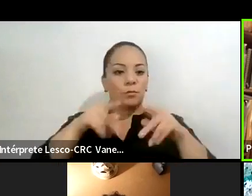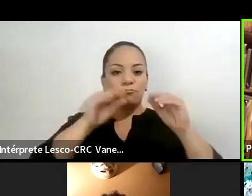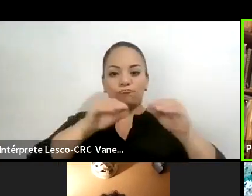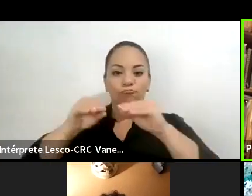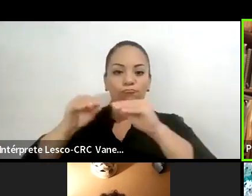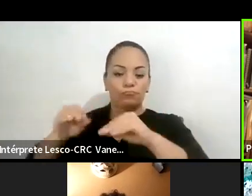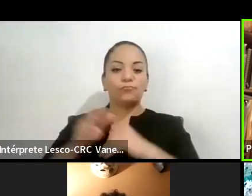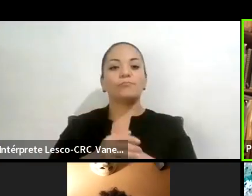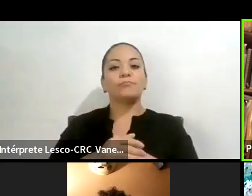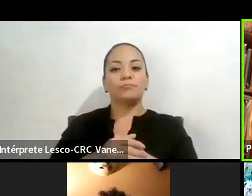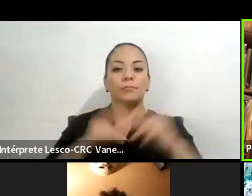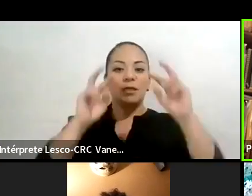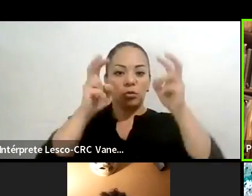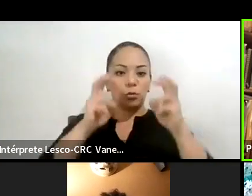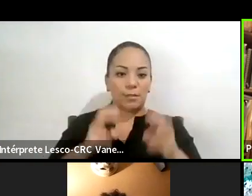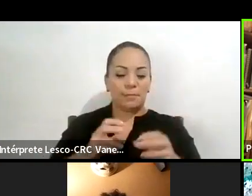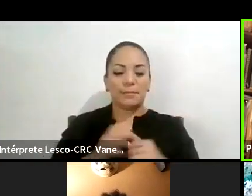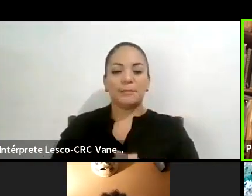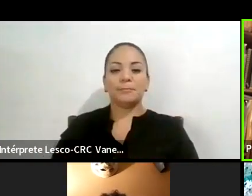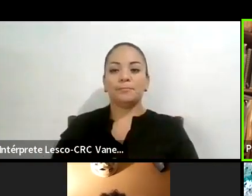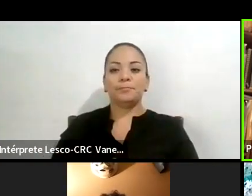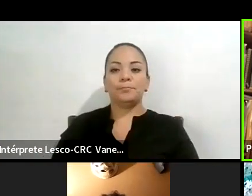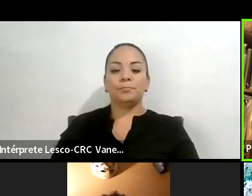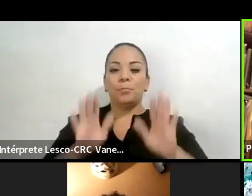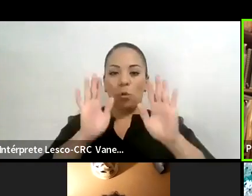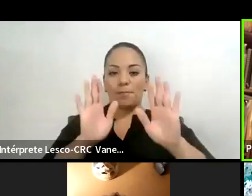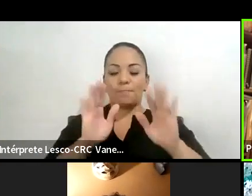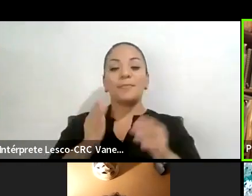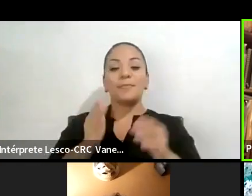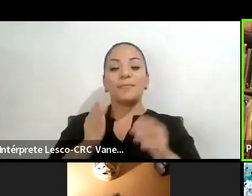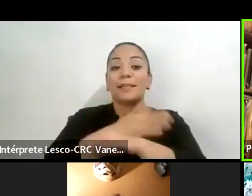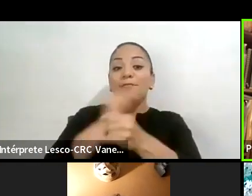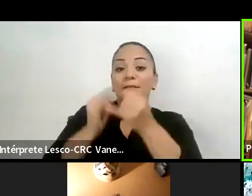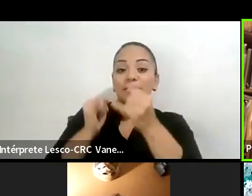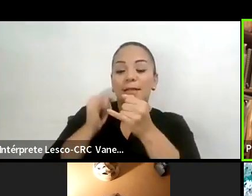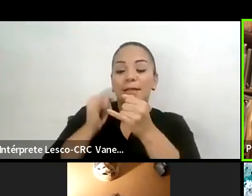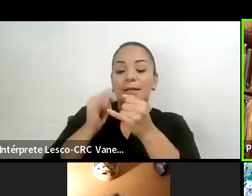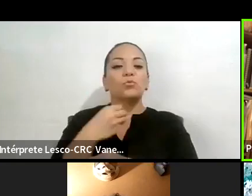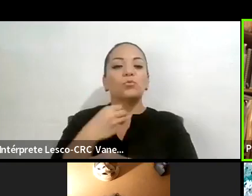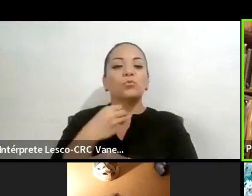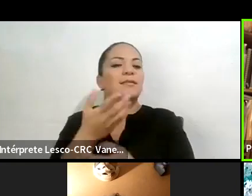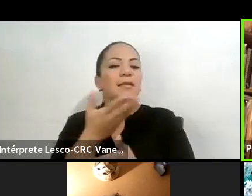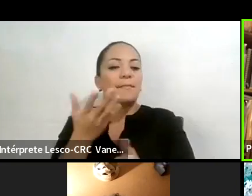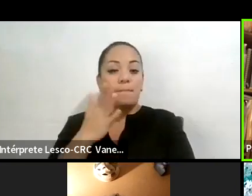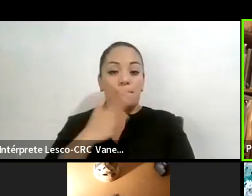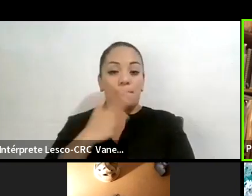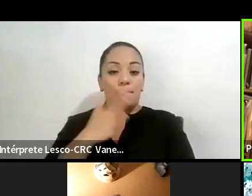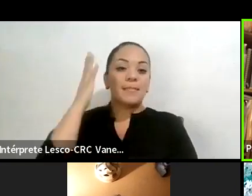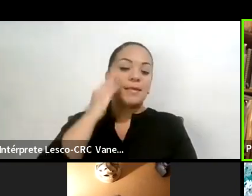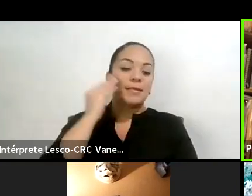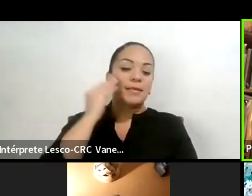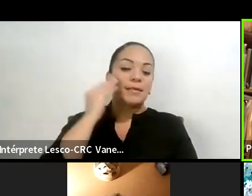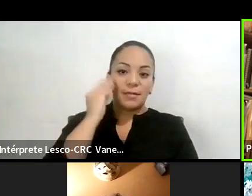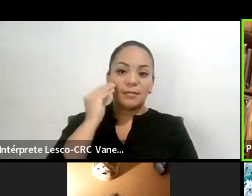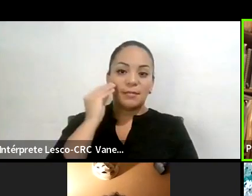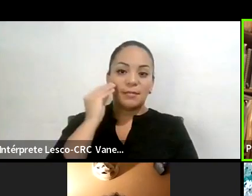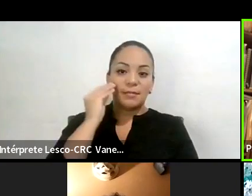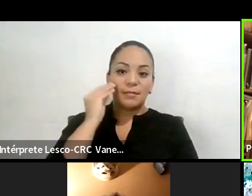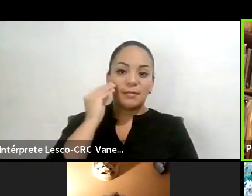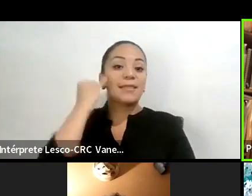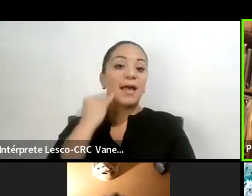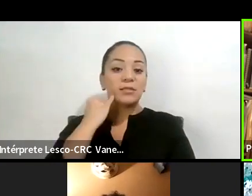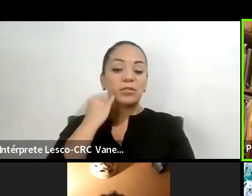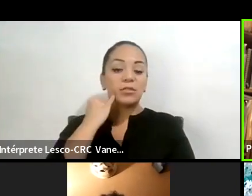estas discusiones. Por otro lado, y antes de finalizar, sí me gustaría decir que para mí la experiencia con Ignacio,